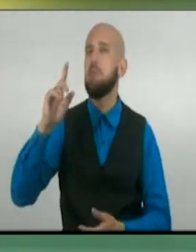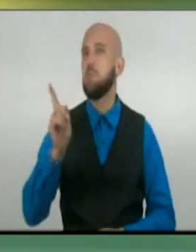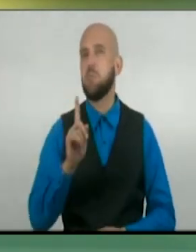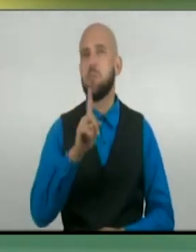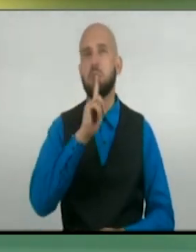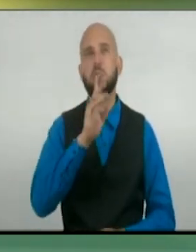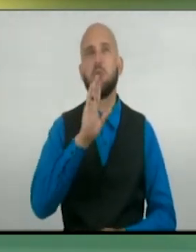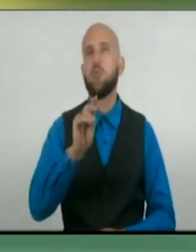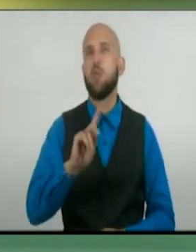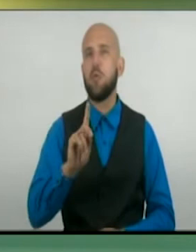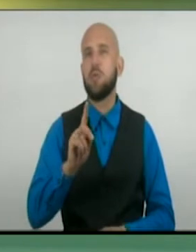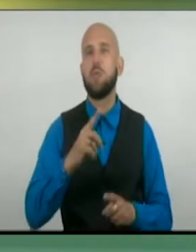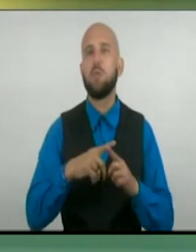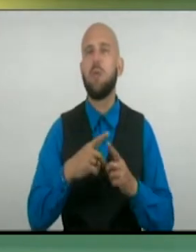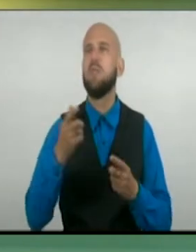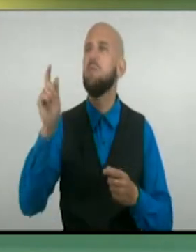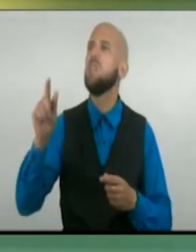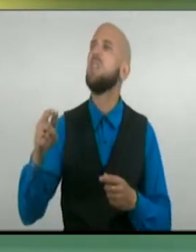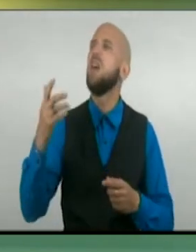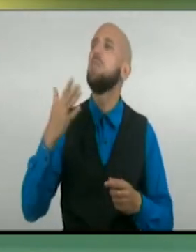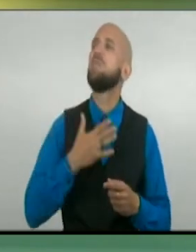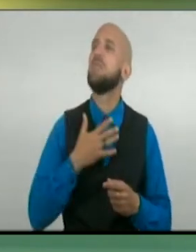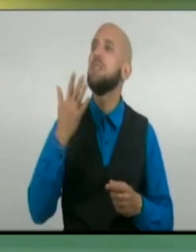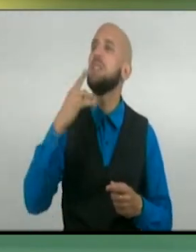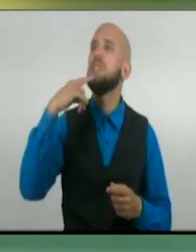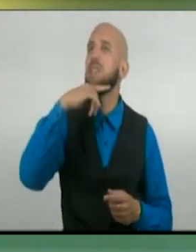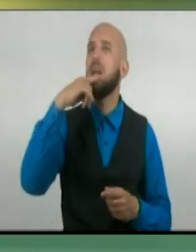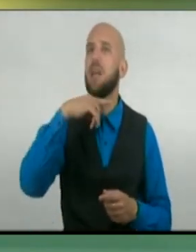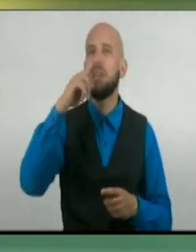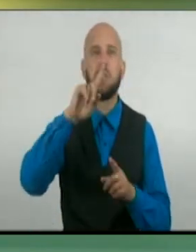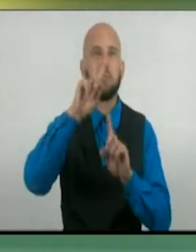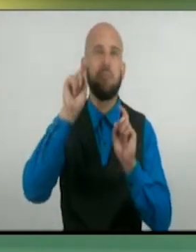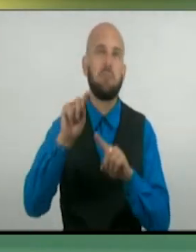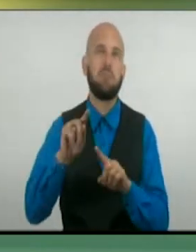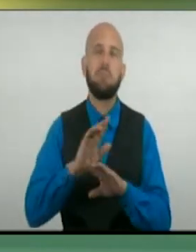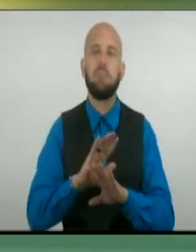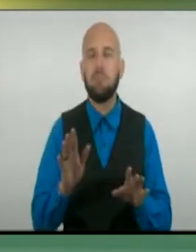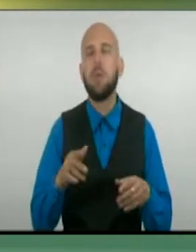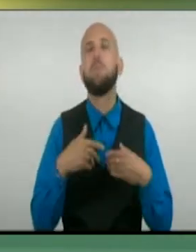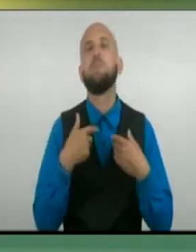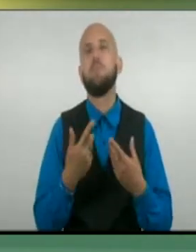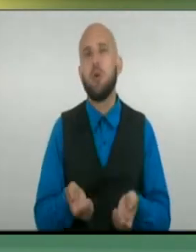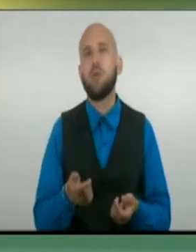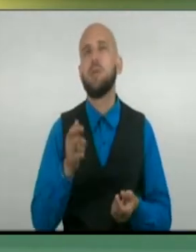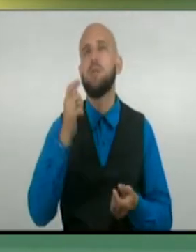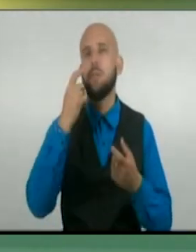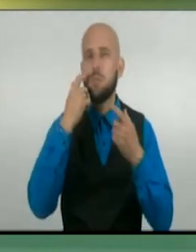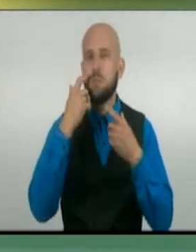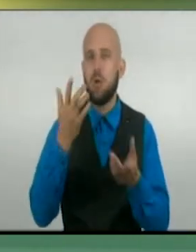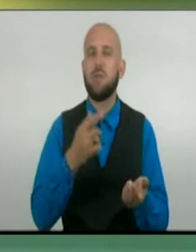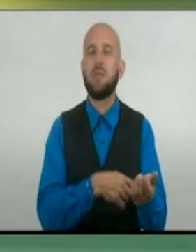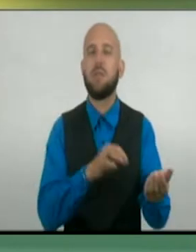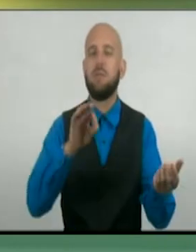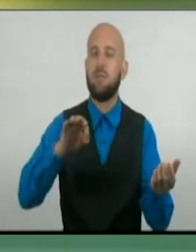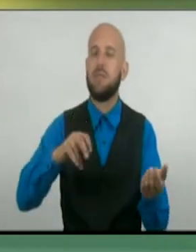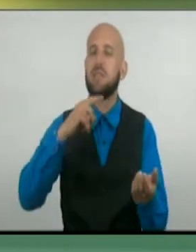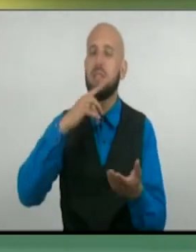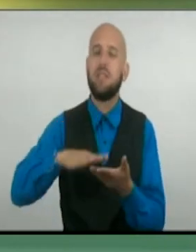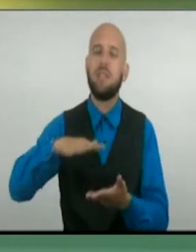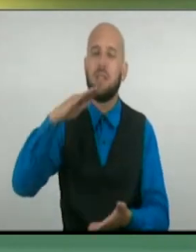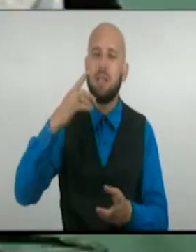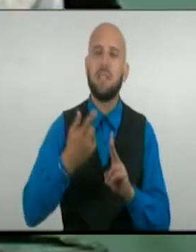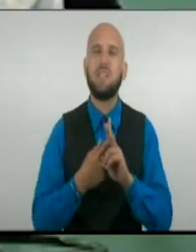conoce de quién es la sangre que recibe y por eso es anónimo y también es voluntario y altruista